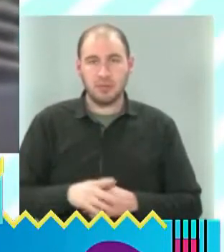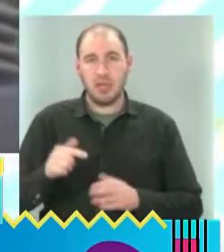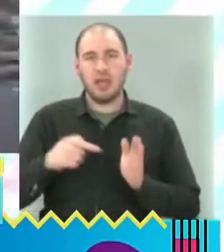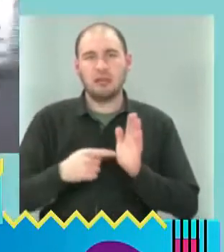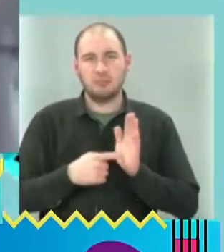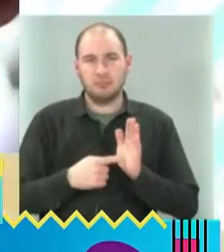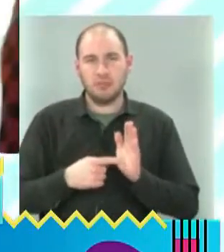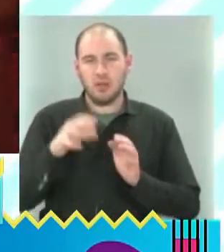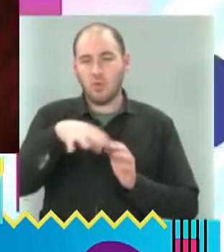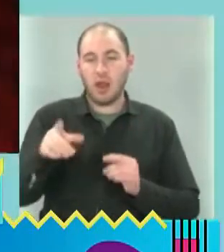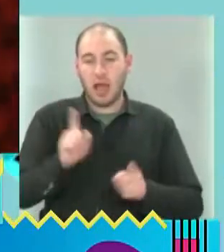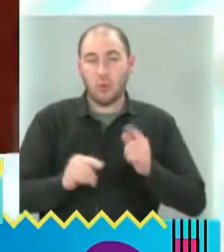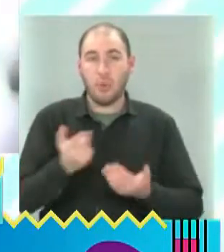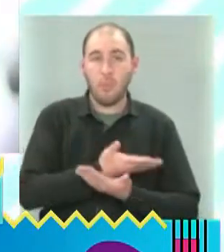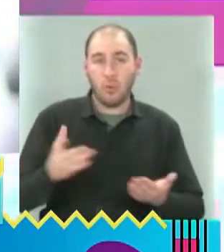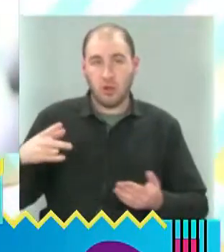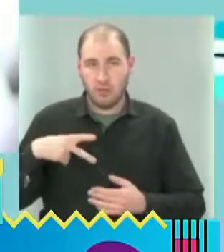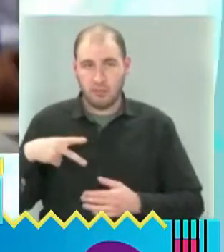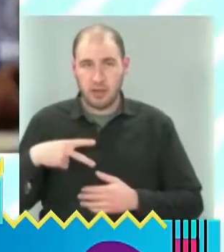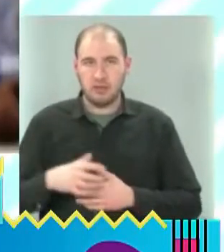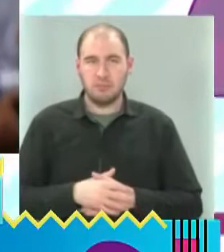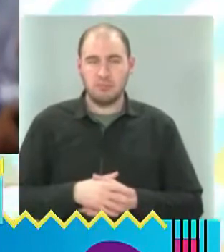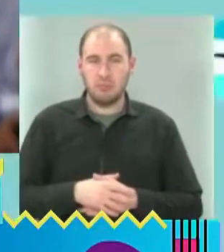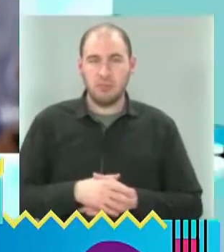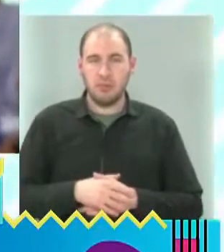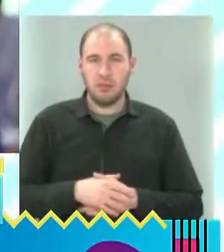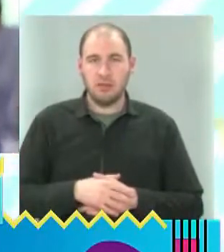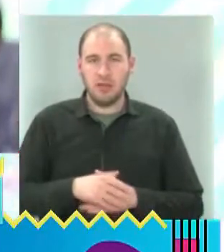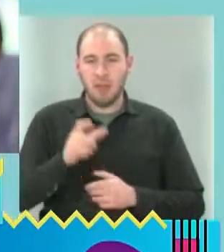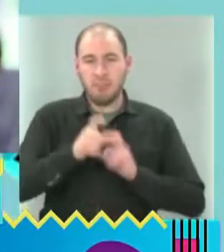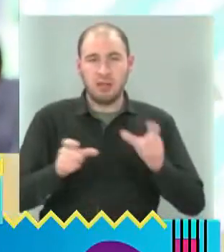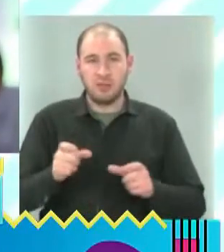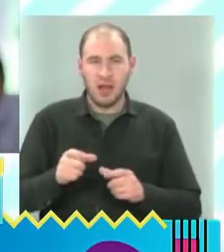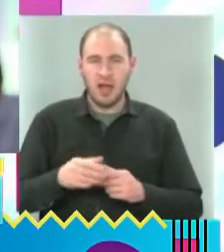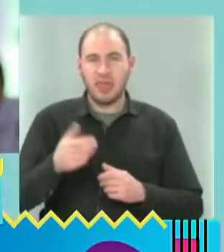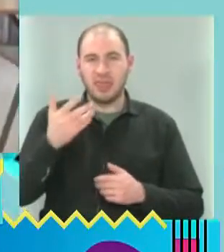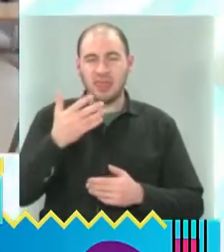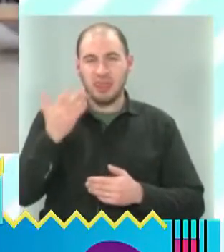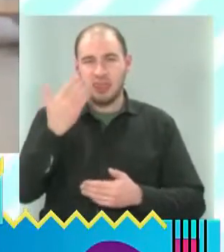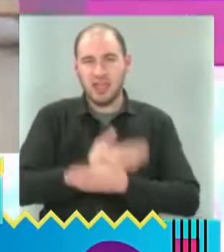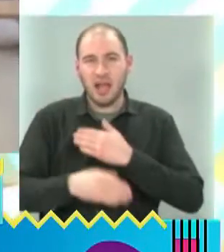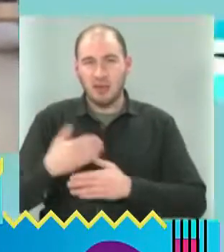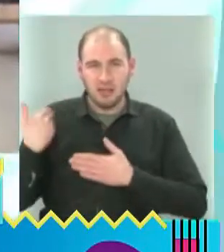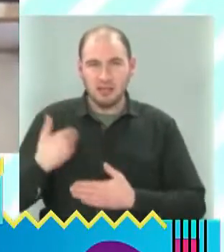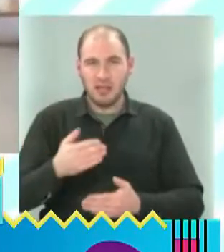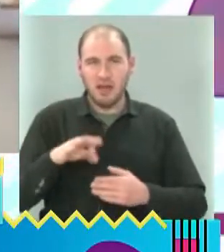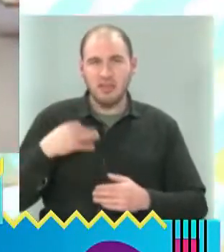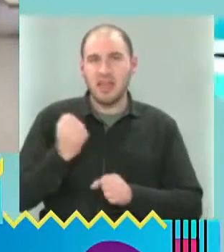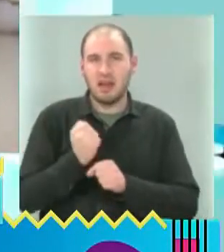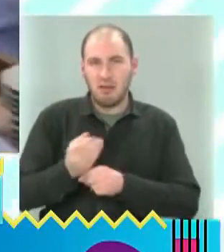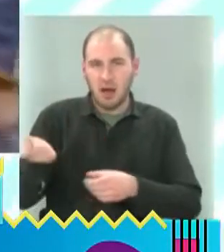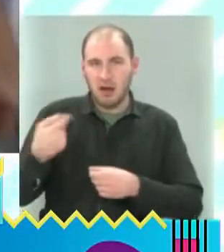esto, en algunos sectores, tanto públicos como privados, se toman personas que adquirieron alguna discapacidad a lo largo de su vida